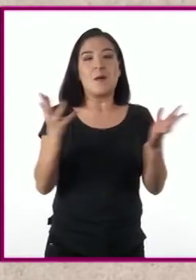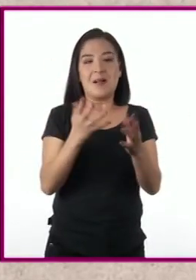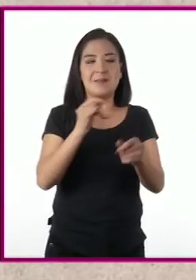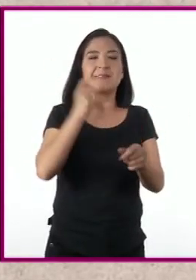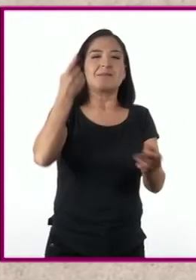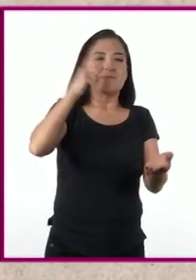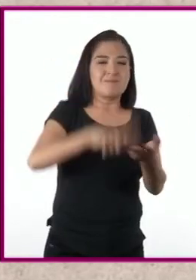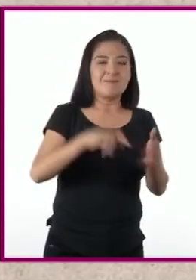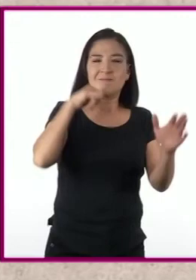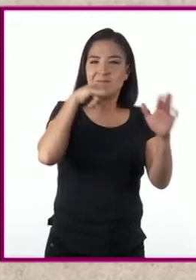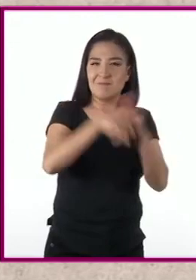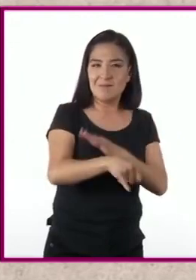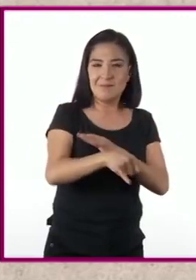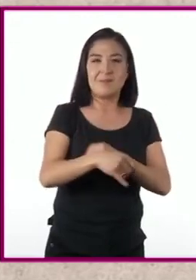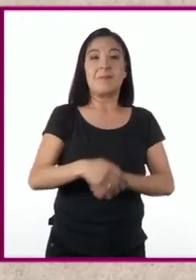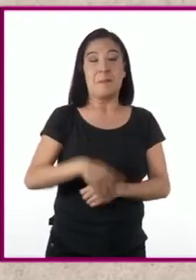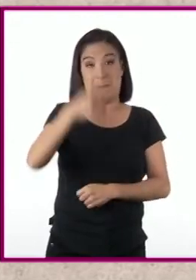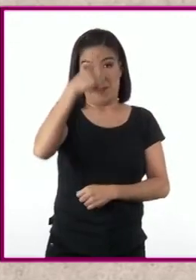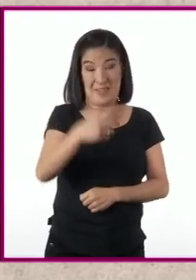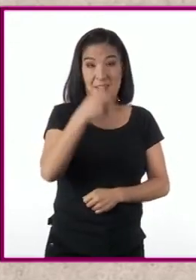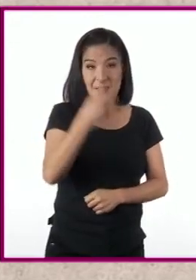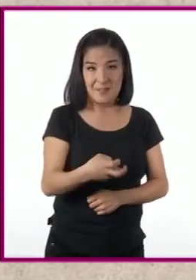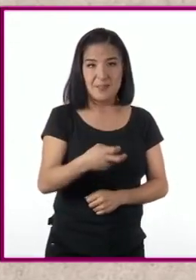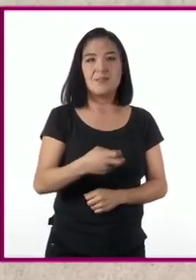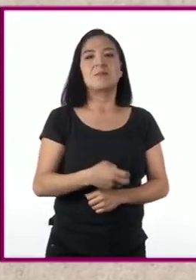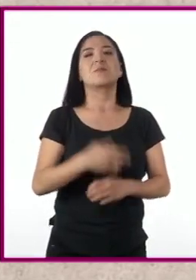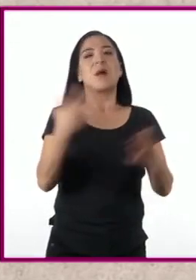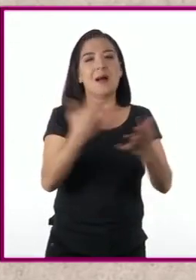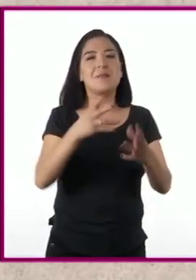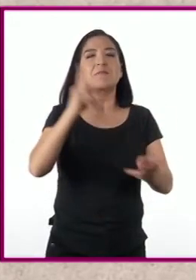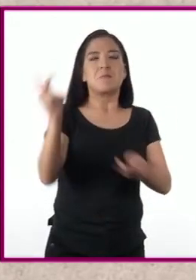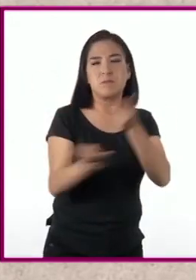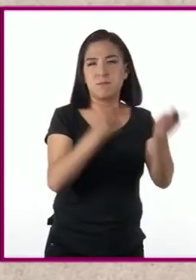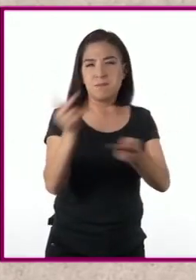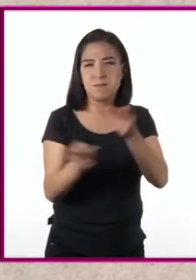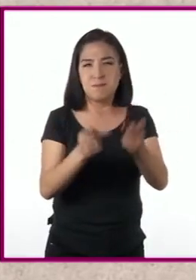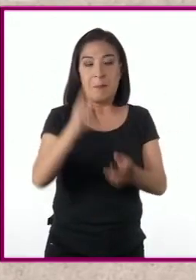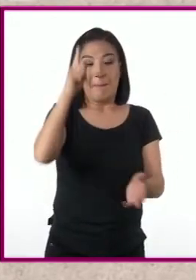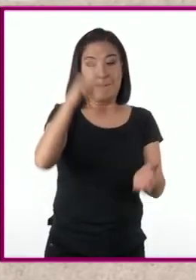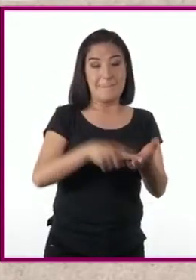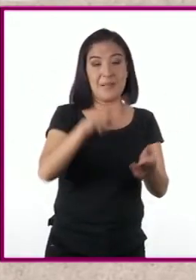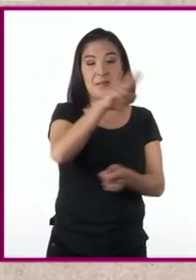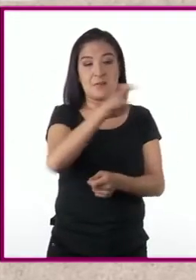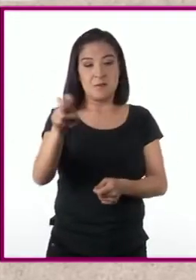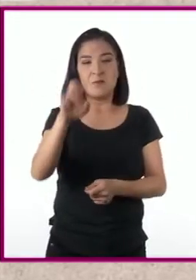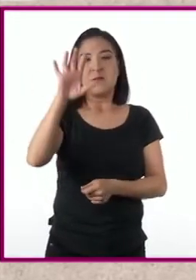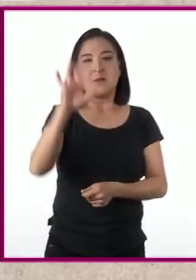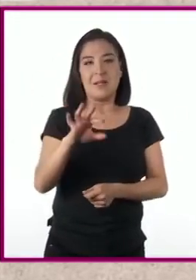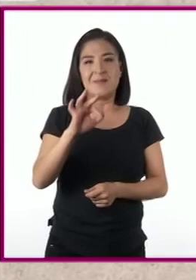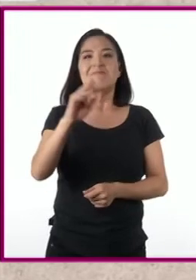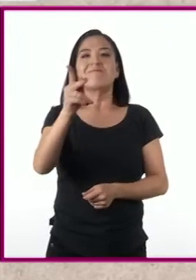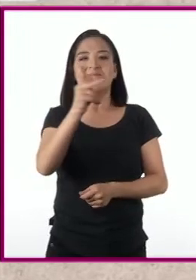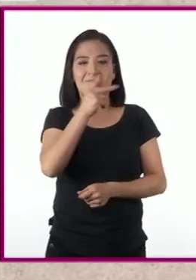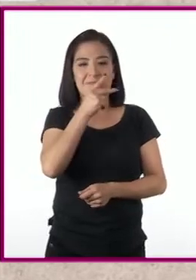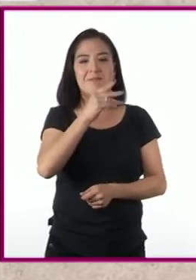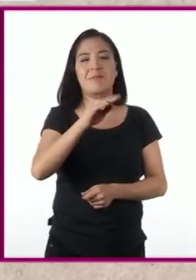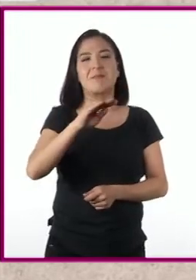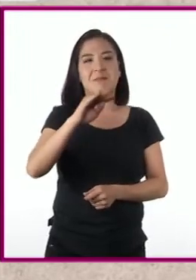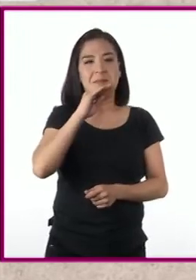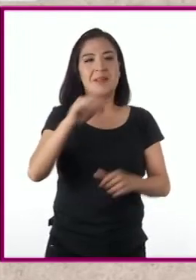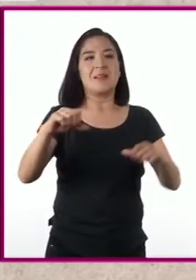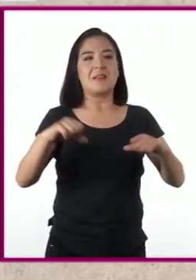profundizar en este asunto. Para ello, realizaron un cuestionario a 1,240 padres y